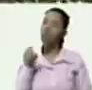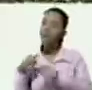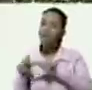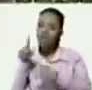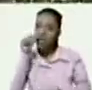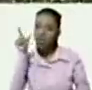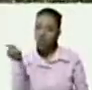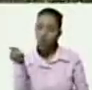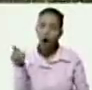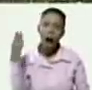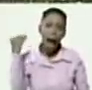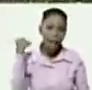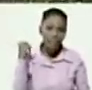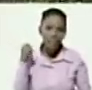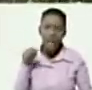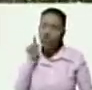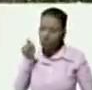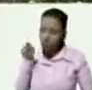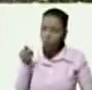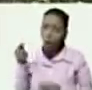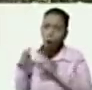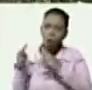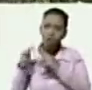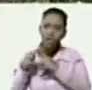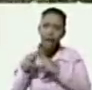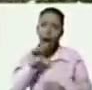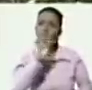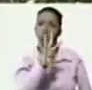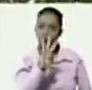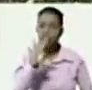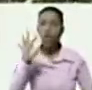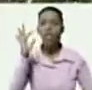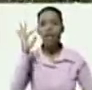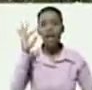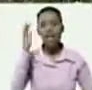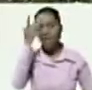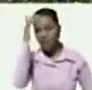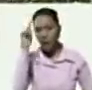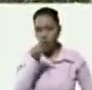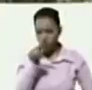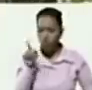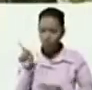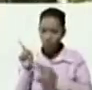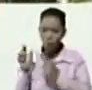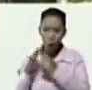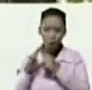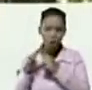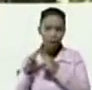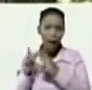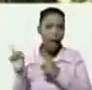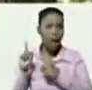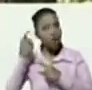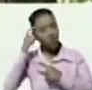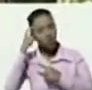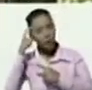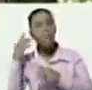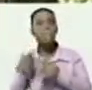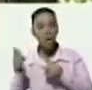conocía del 4 de febrero. Tiene razón en no conocerlo, pero sí sabe quién es